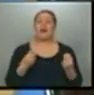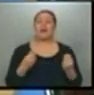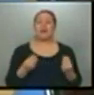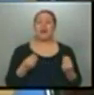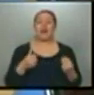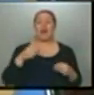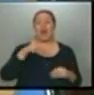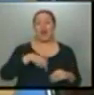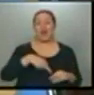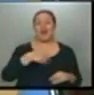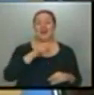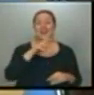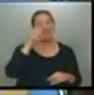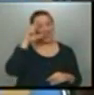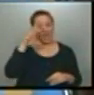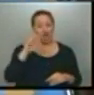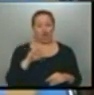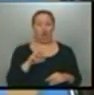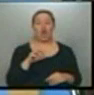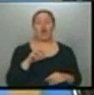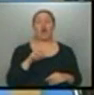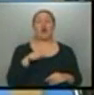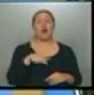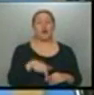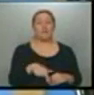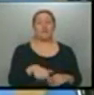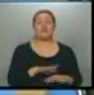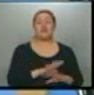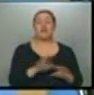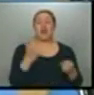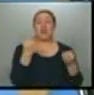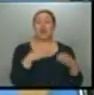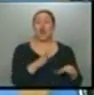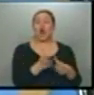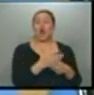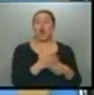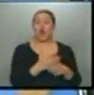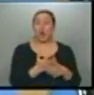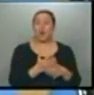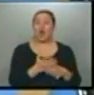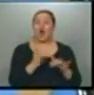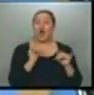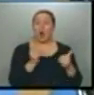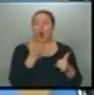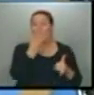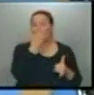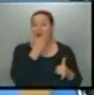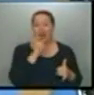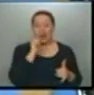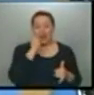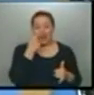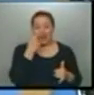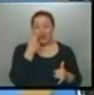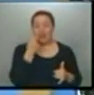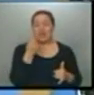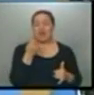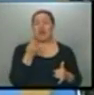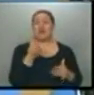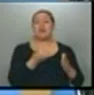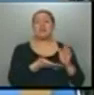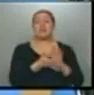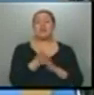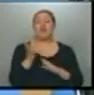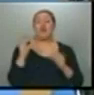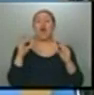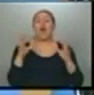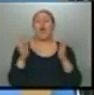va a ser el próximo Latin Lover argentino, ha dejado a su novia joven y bonita, se ha ido con los amigos